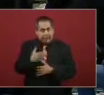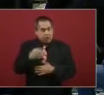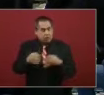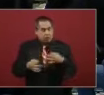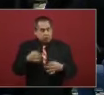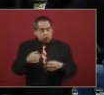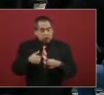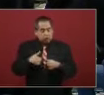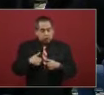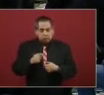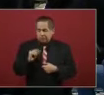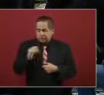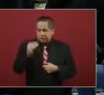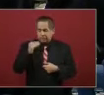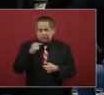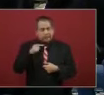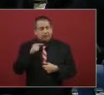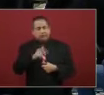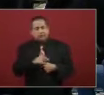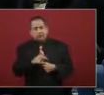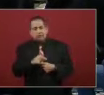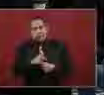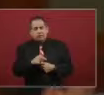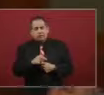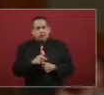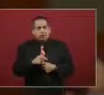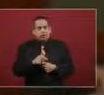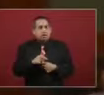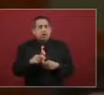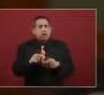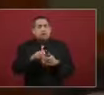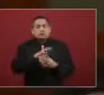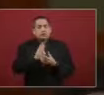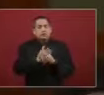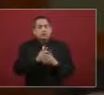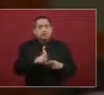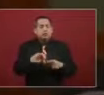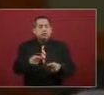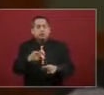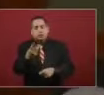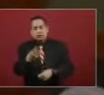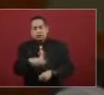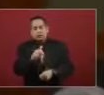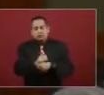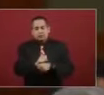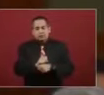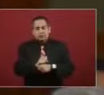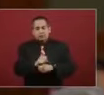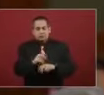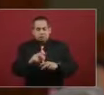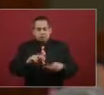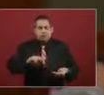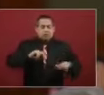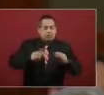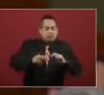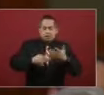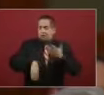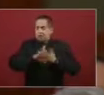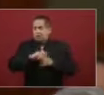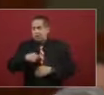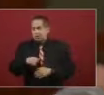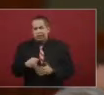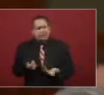embargo, hace poco se fue, lo regresaron el expediente y en 3 semanas salió en mi contra,